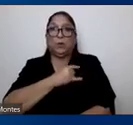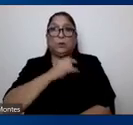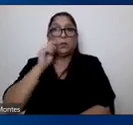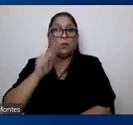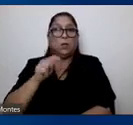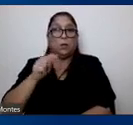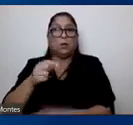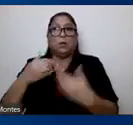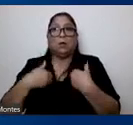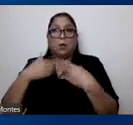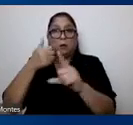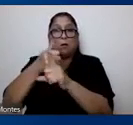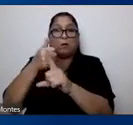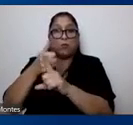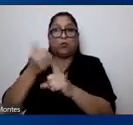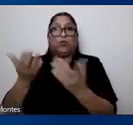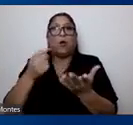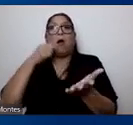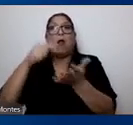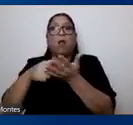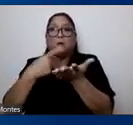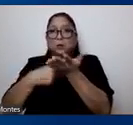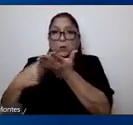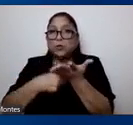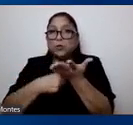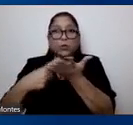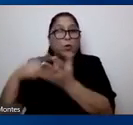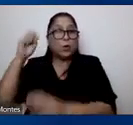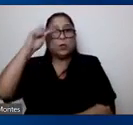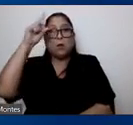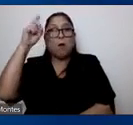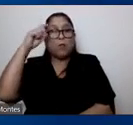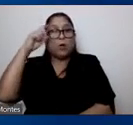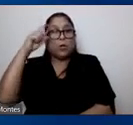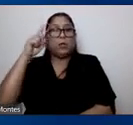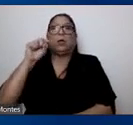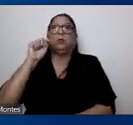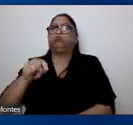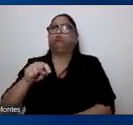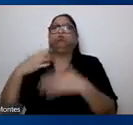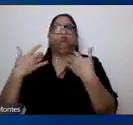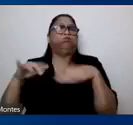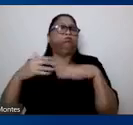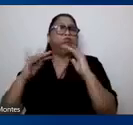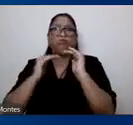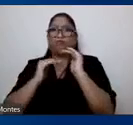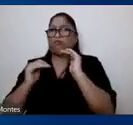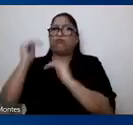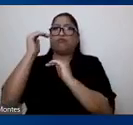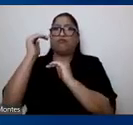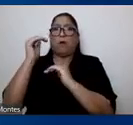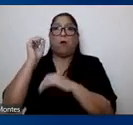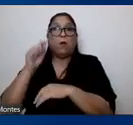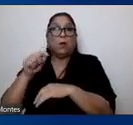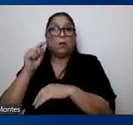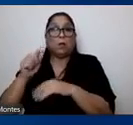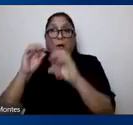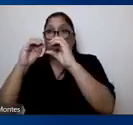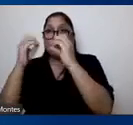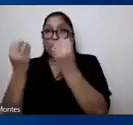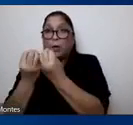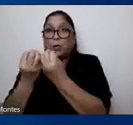mundo académico, las discusiones políticas habían llegado a un punto de ebullición tan elevado que las